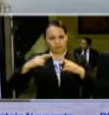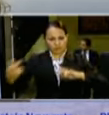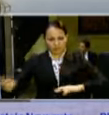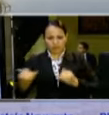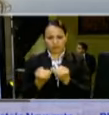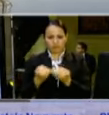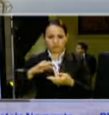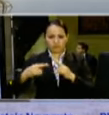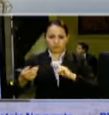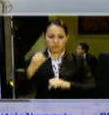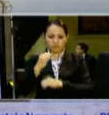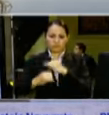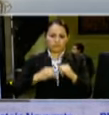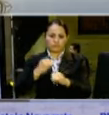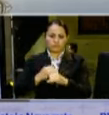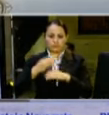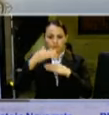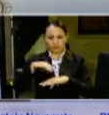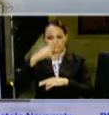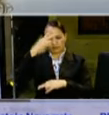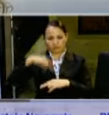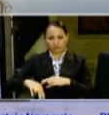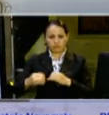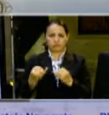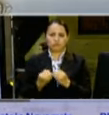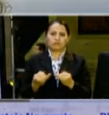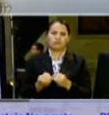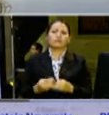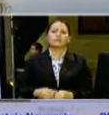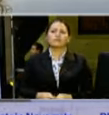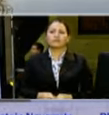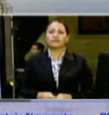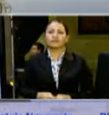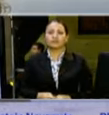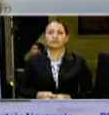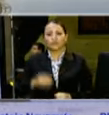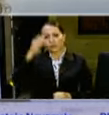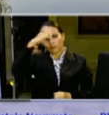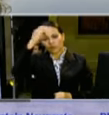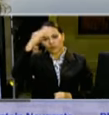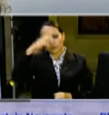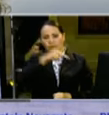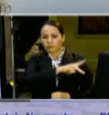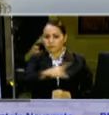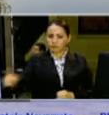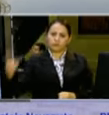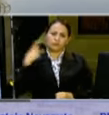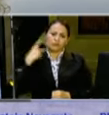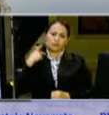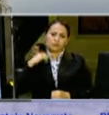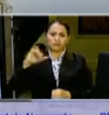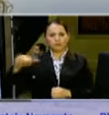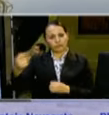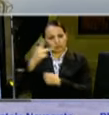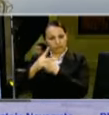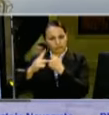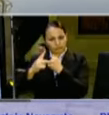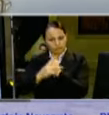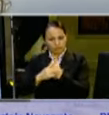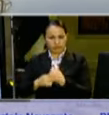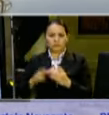relaciones internacionales de gobiernos subnacionales, para diplomacia, opinión pública y política exterior,